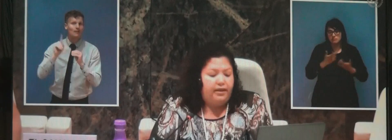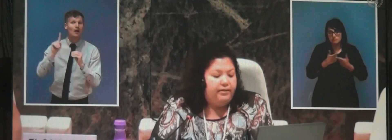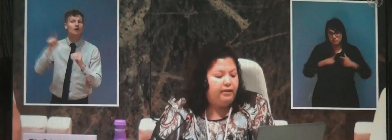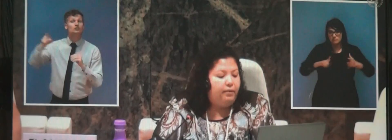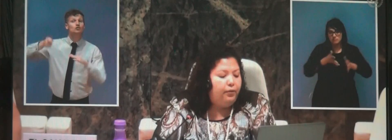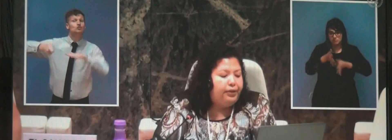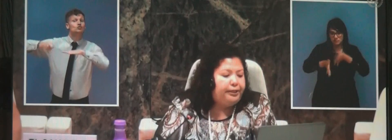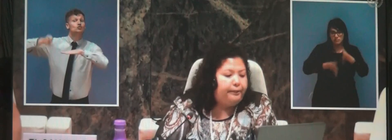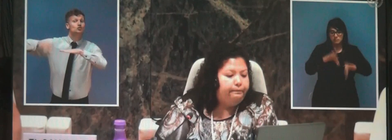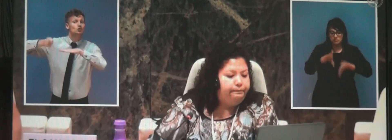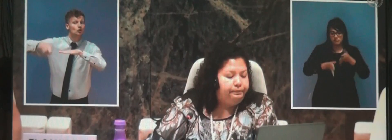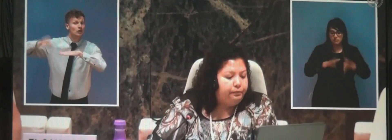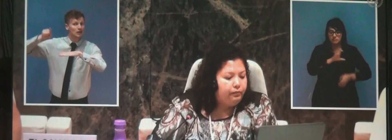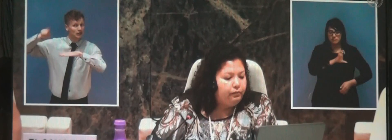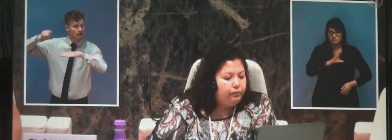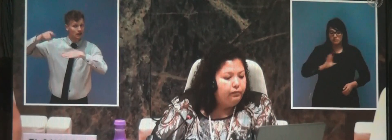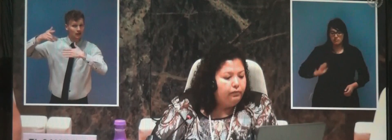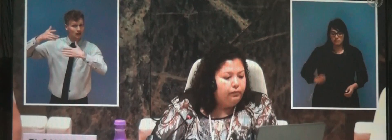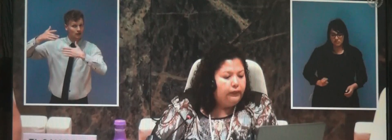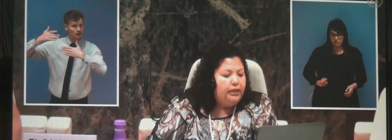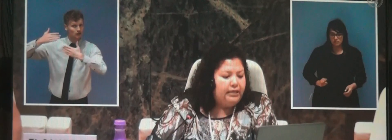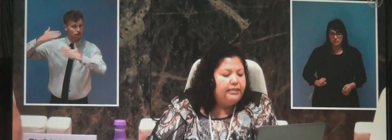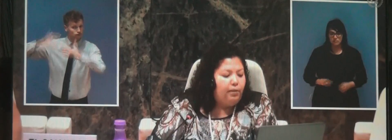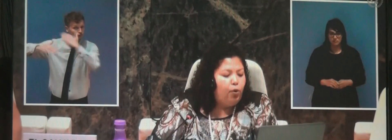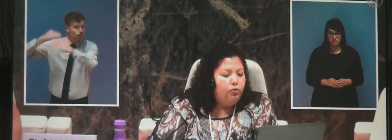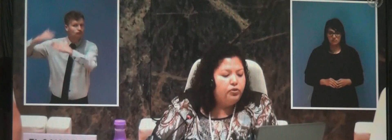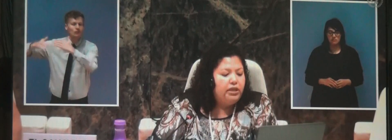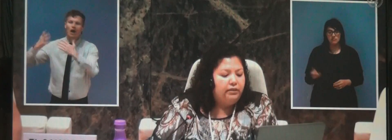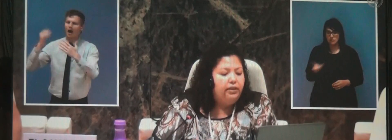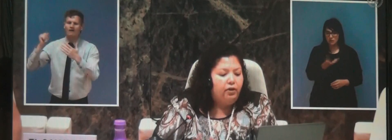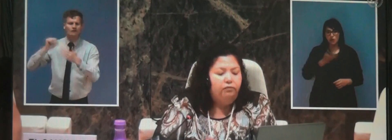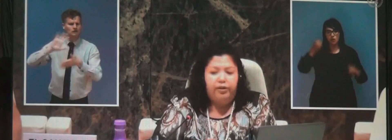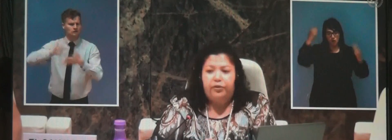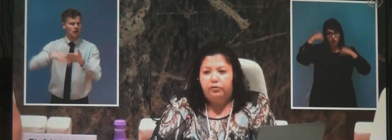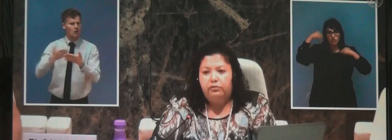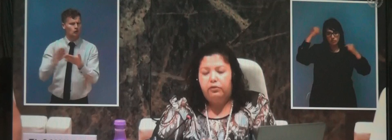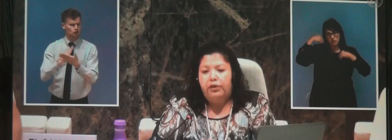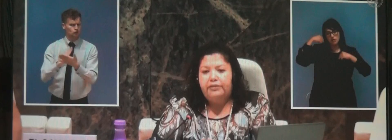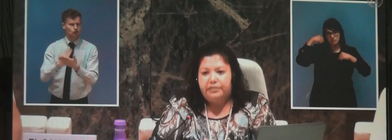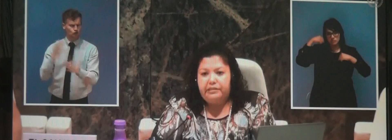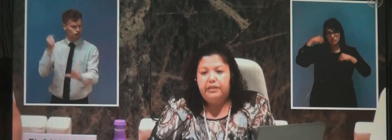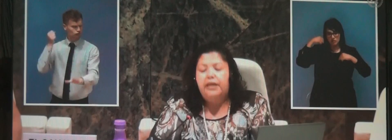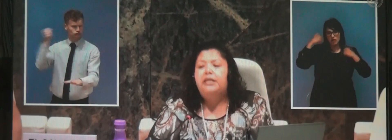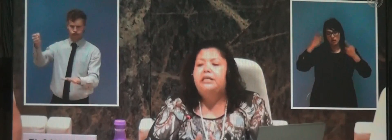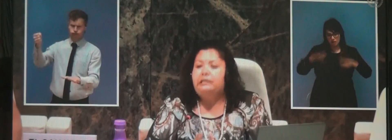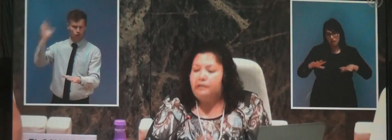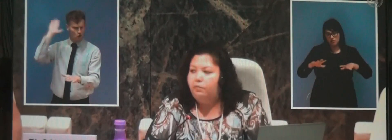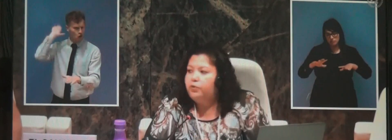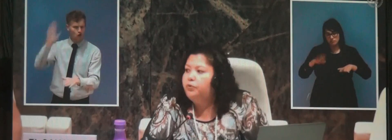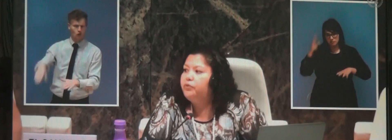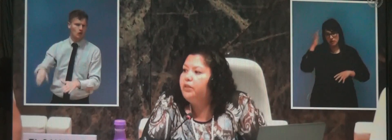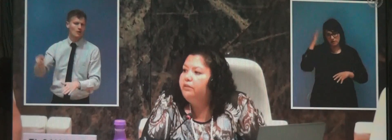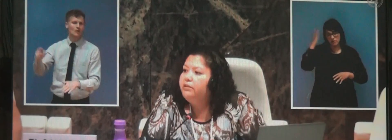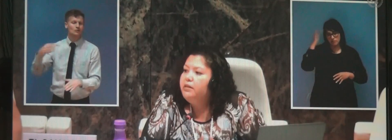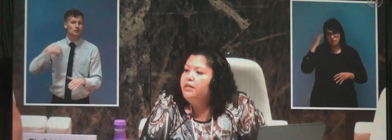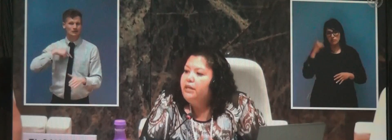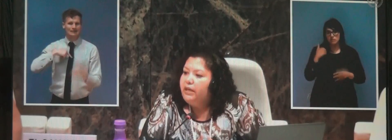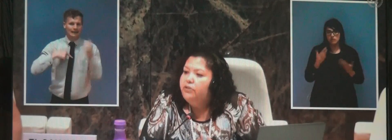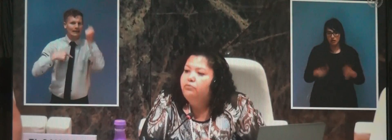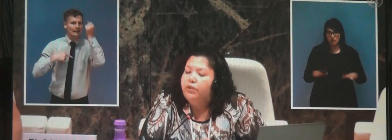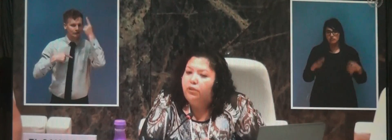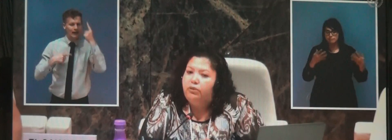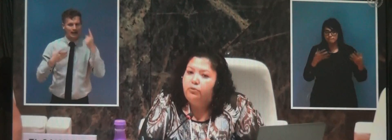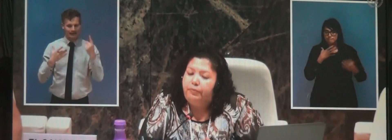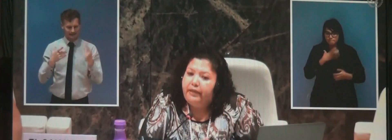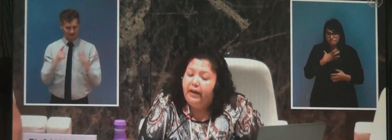de señas salvadoreña. Y estamos conscientes del conflicto que existe y estamos conscientes que